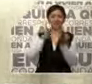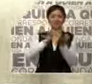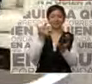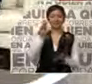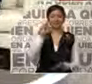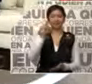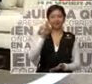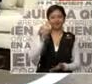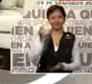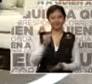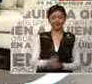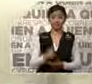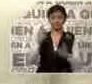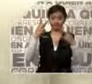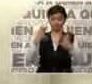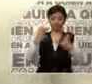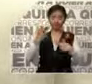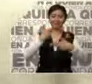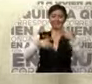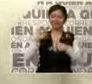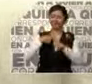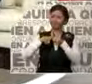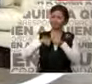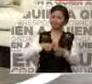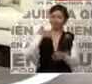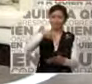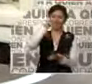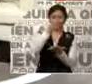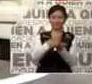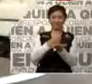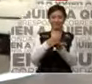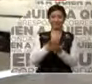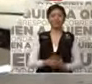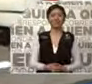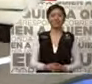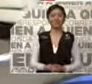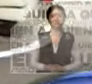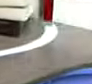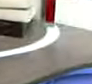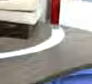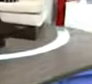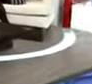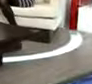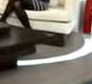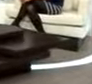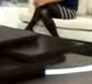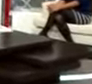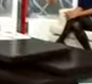ti, sí. Y vamos a una breve pausa, no se vaya, regresamos con mucho más en A Quien Corresponda.